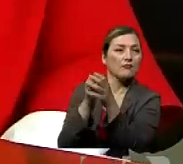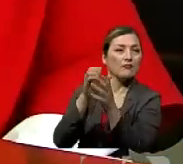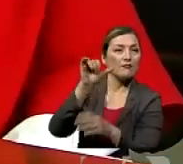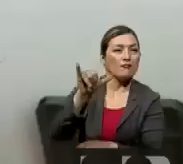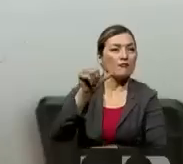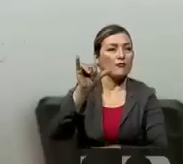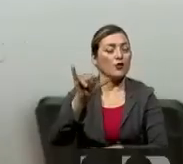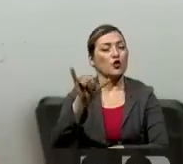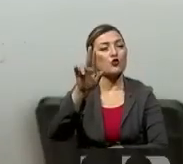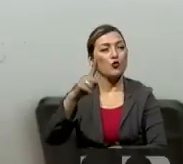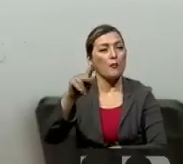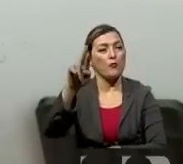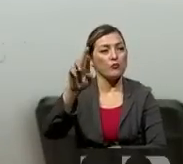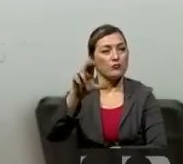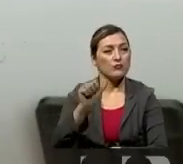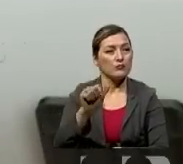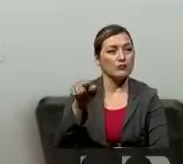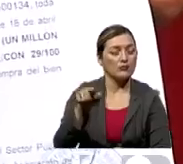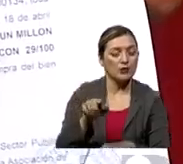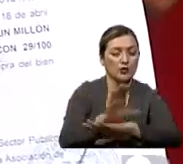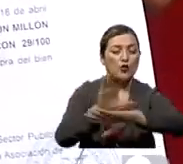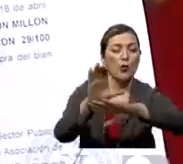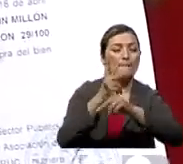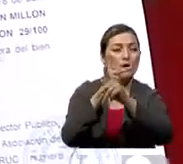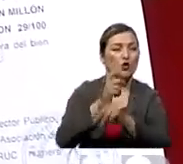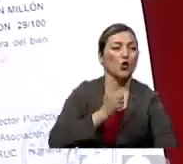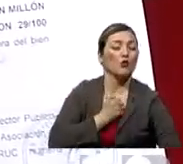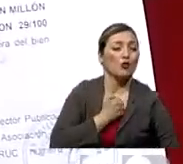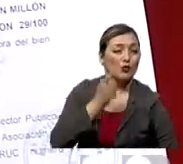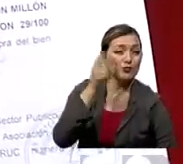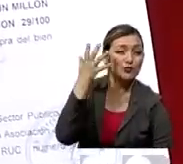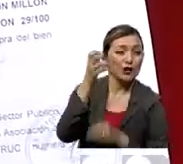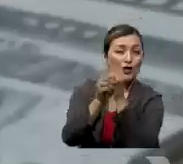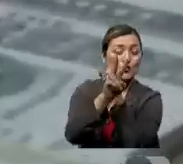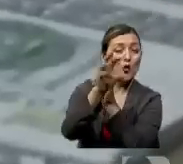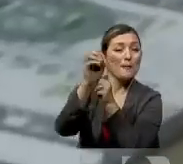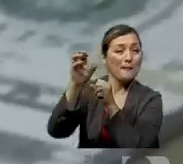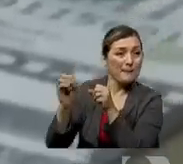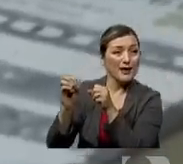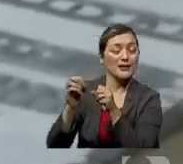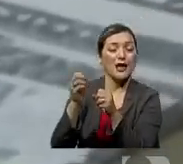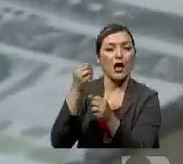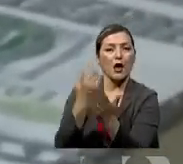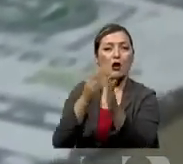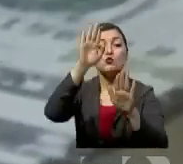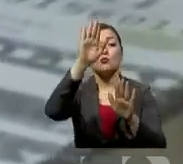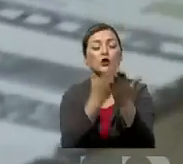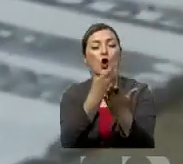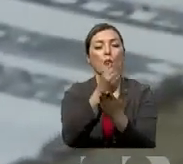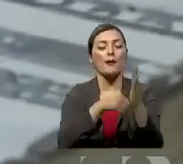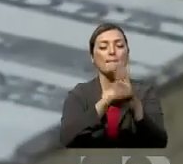en cambio, sostienen con documentos en mano que este bosque protector les corresponde desde el 2020, que realizaron la compra por más